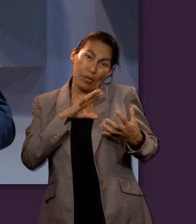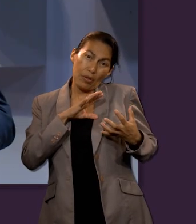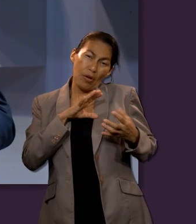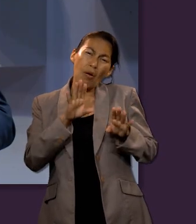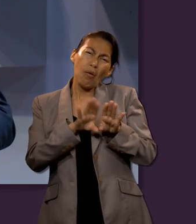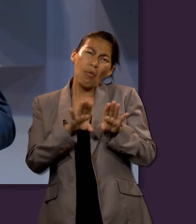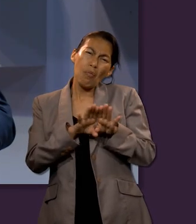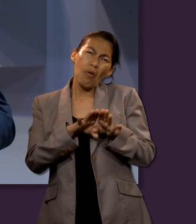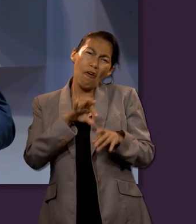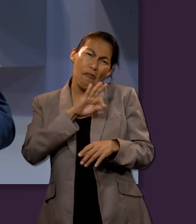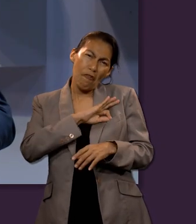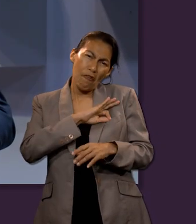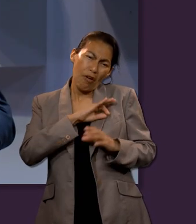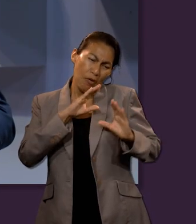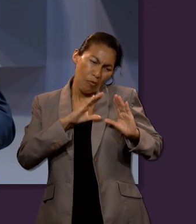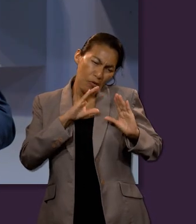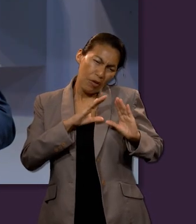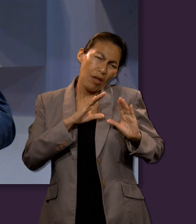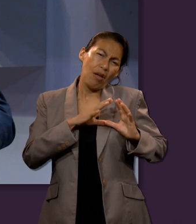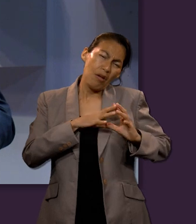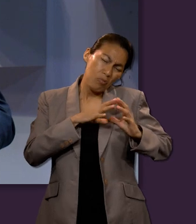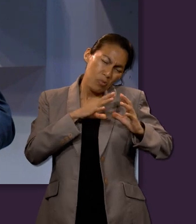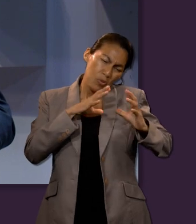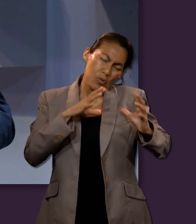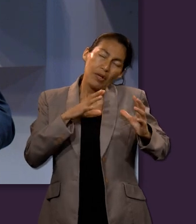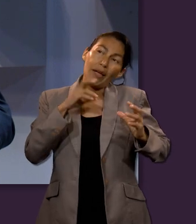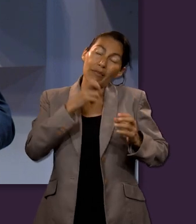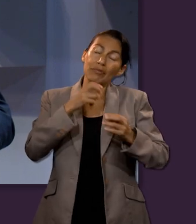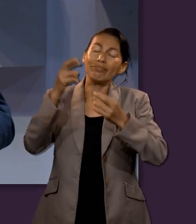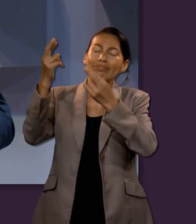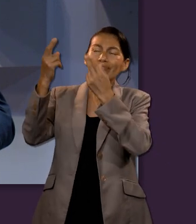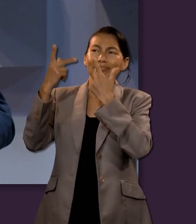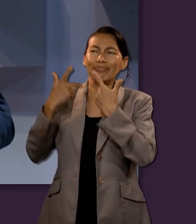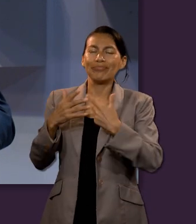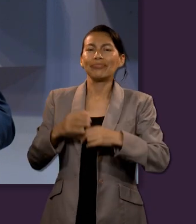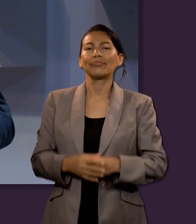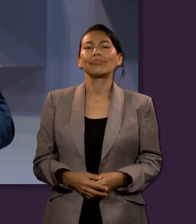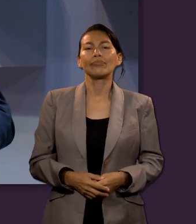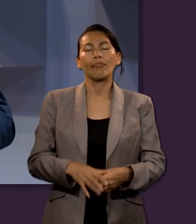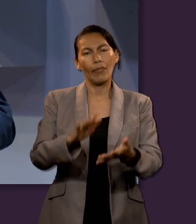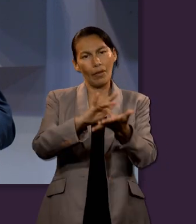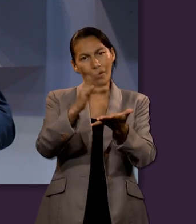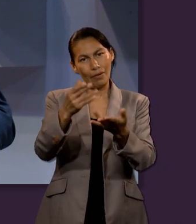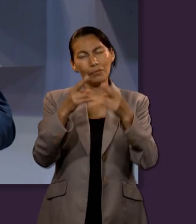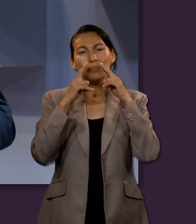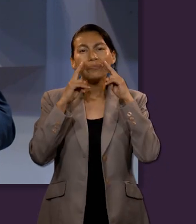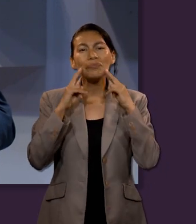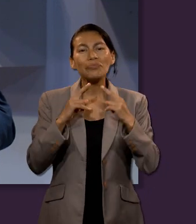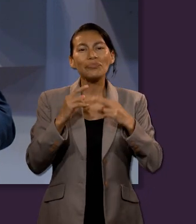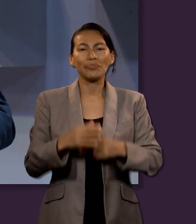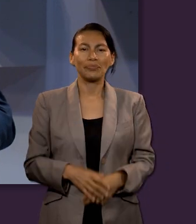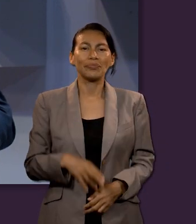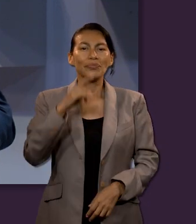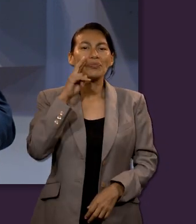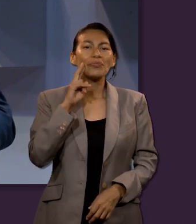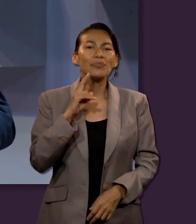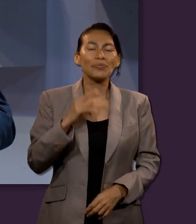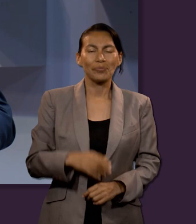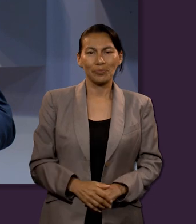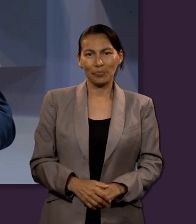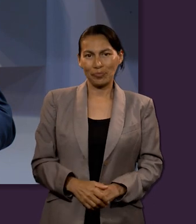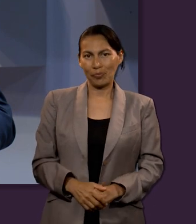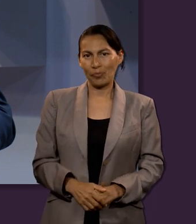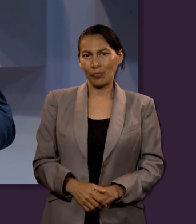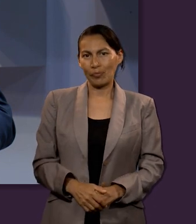fe tienes que cultivarla no es el regalo que tenemos muy bien muchas gracias soy él